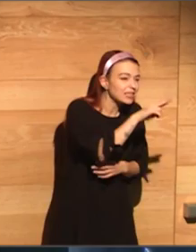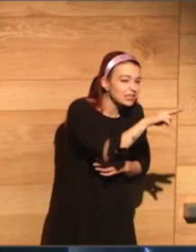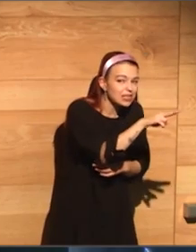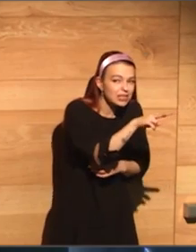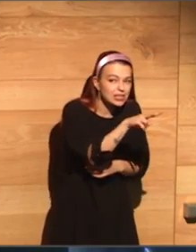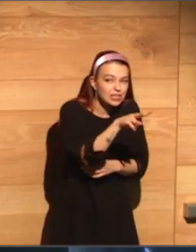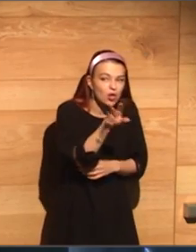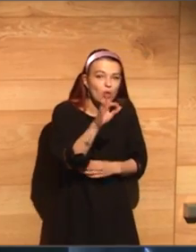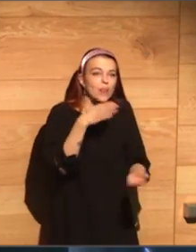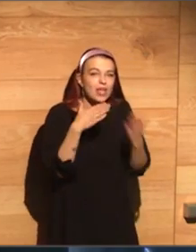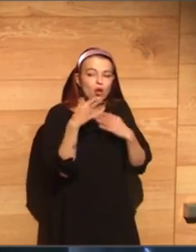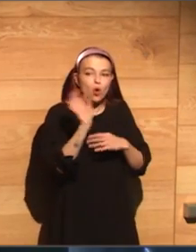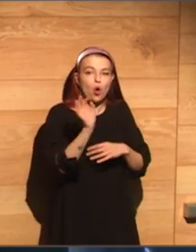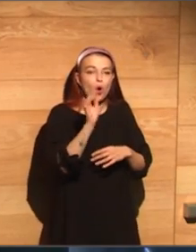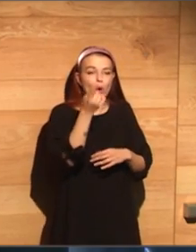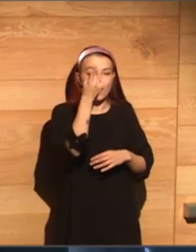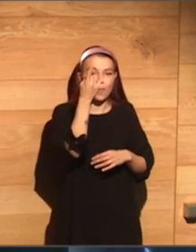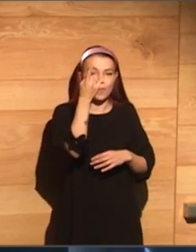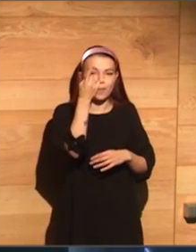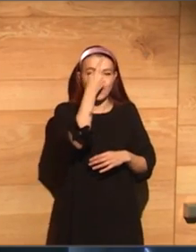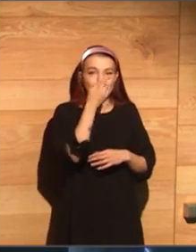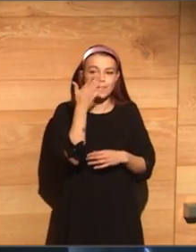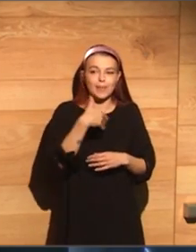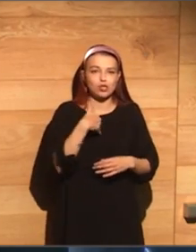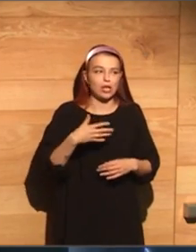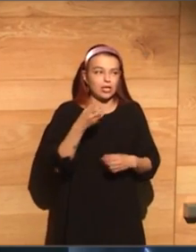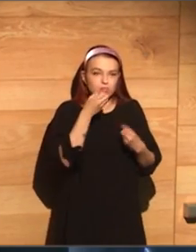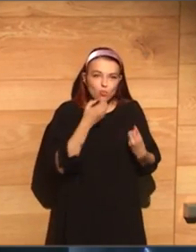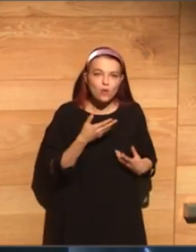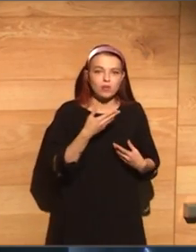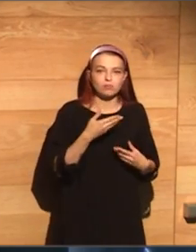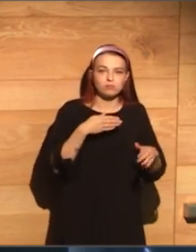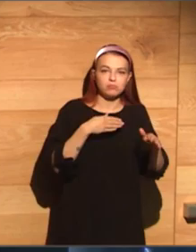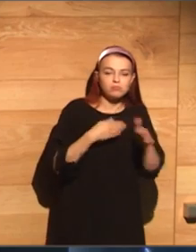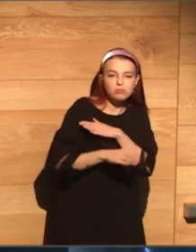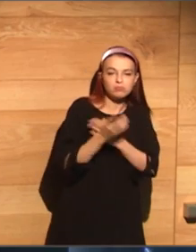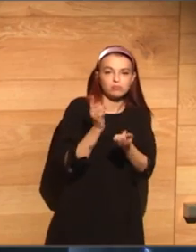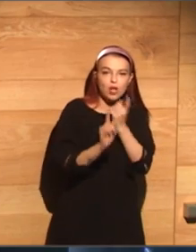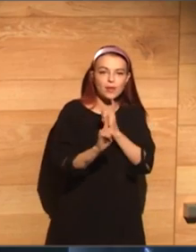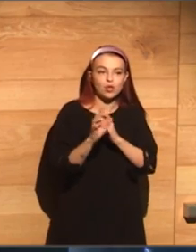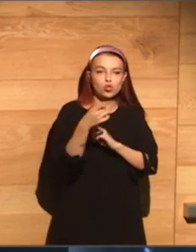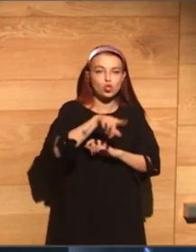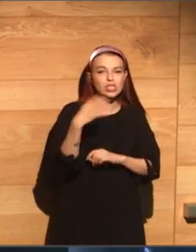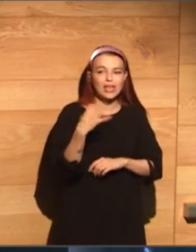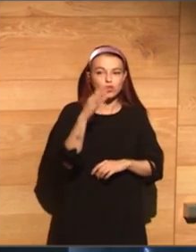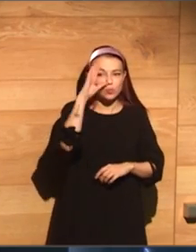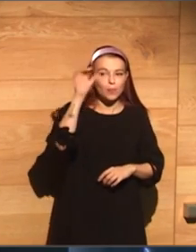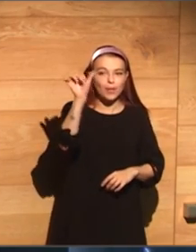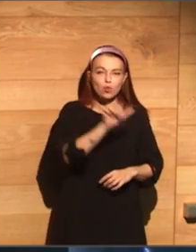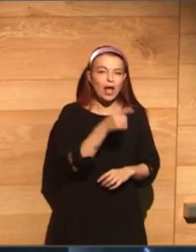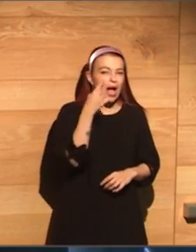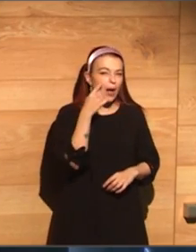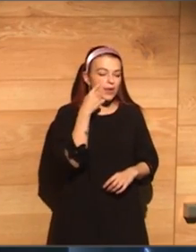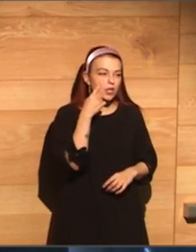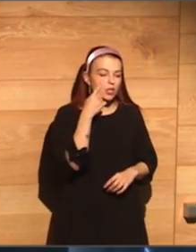tantos personajes fabulosos entrando y saliendo que prácticamente hay que mirar la película diciendo voy a ver qué está haciendo este tío